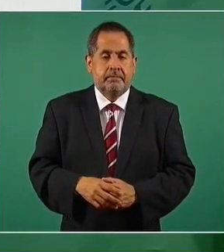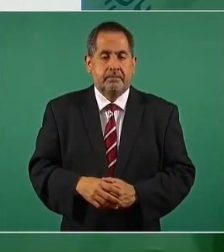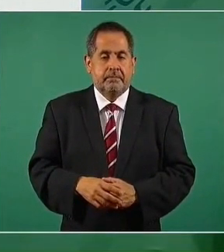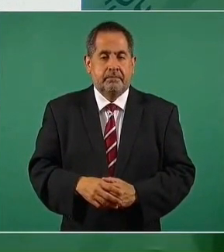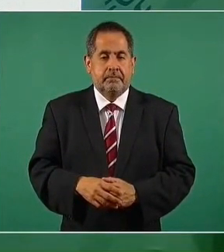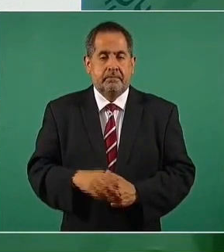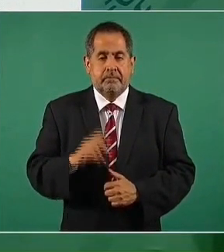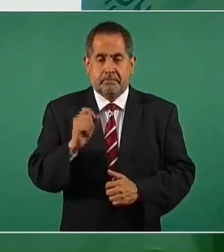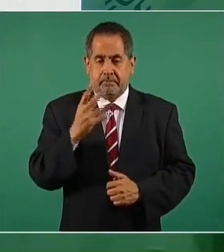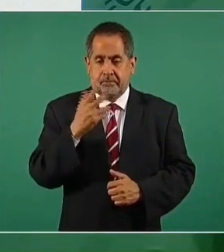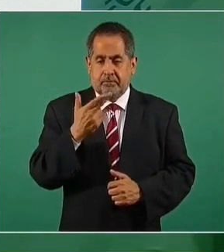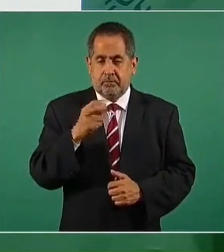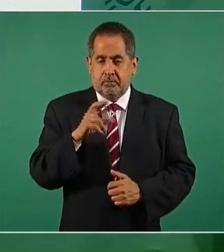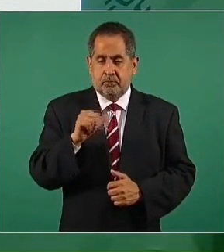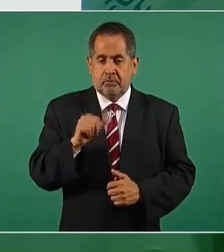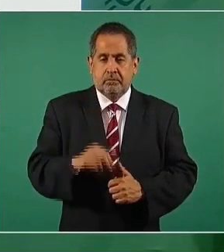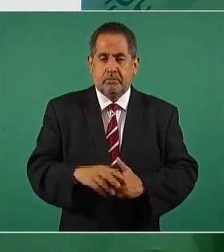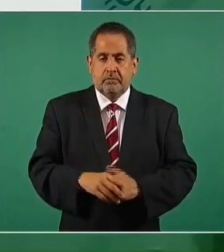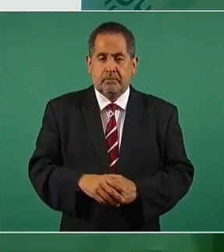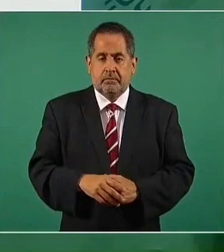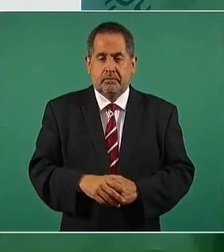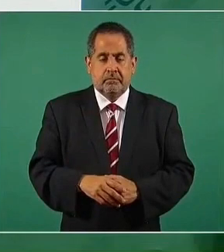24 horas.